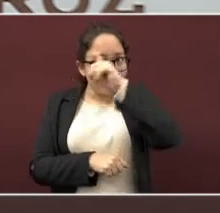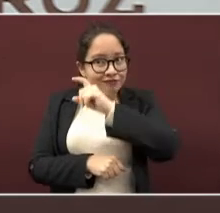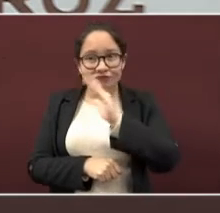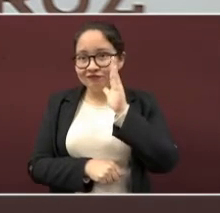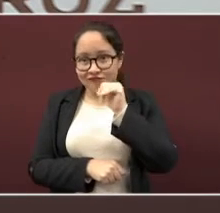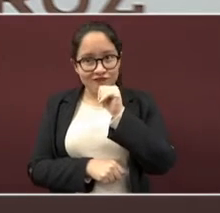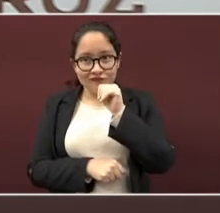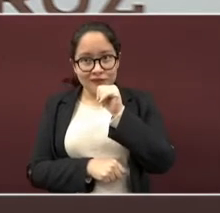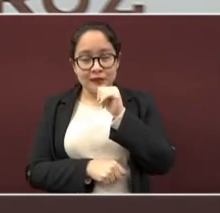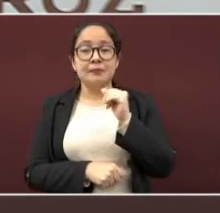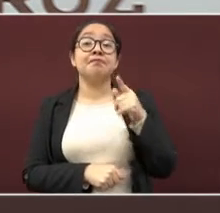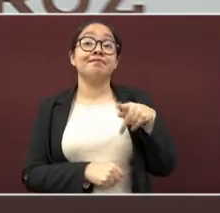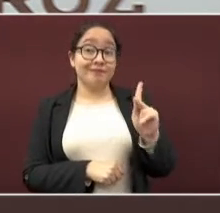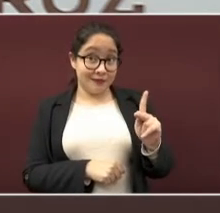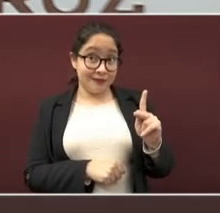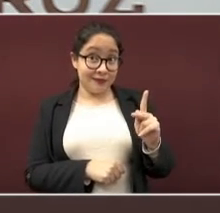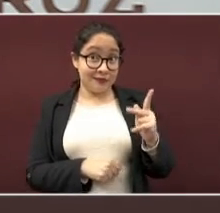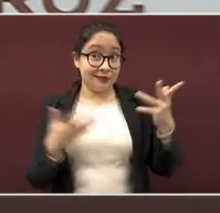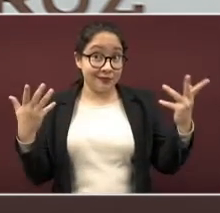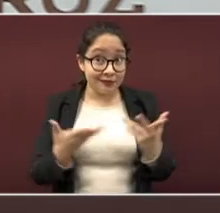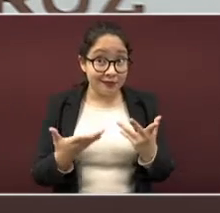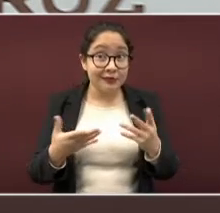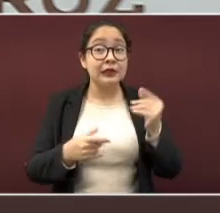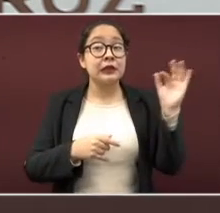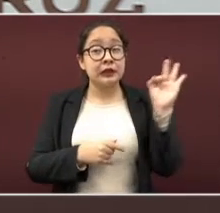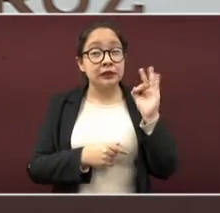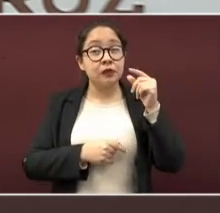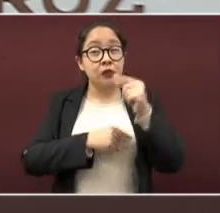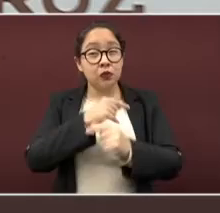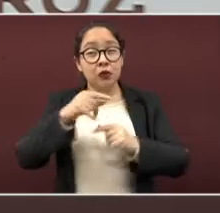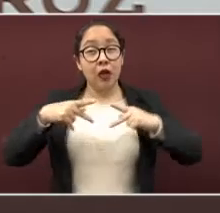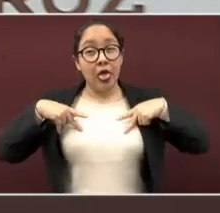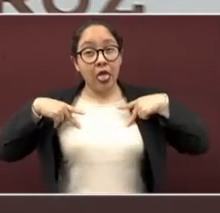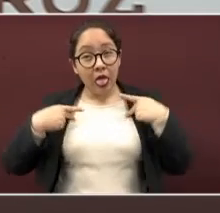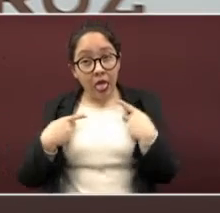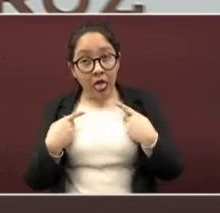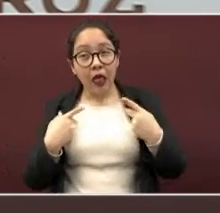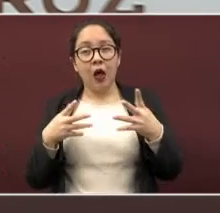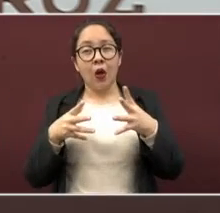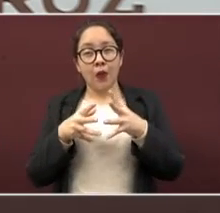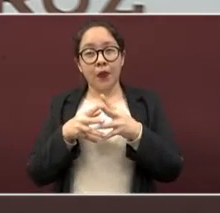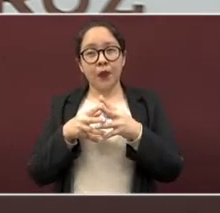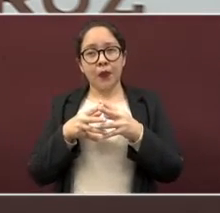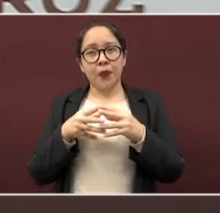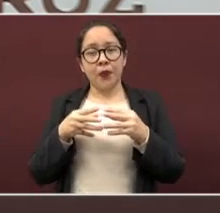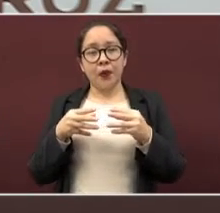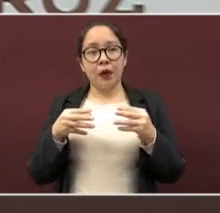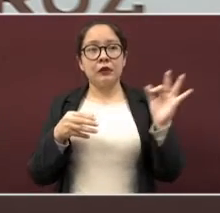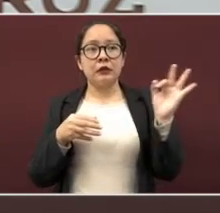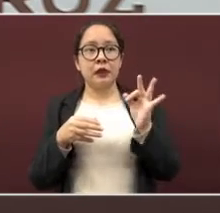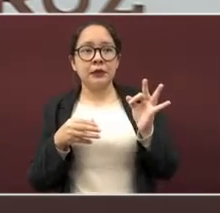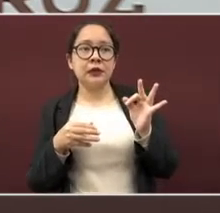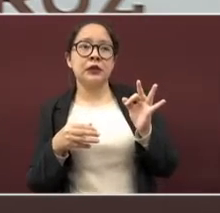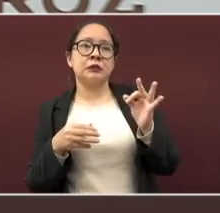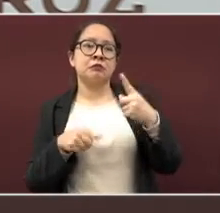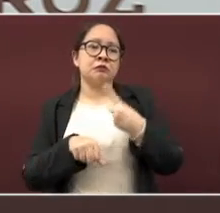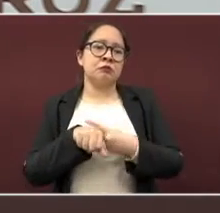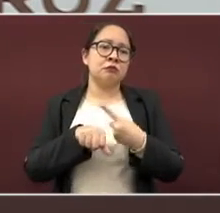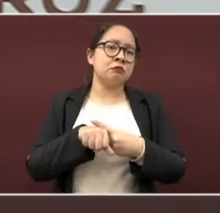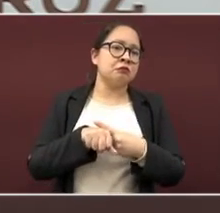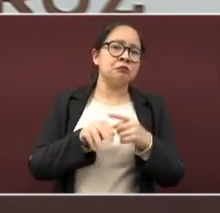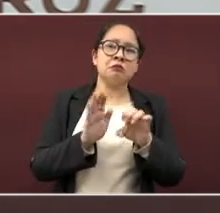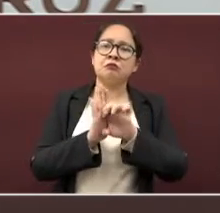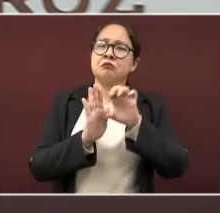desaparecen pero si se van debilitando hasta volverse enfermedades como por ejemplo la